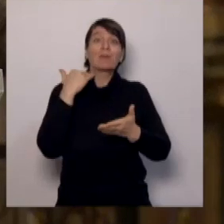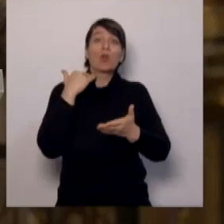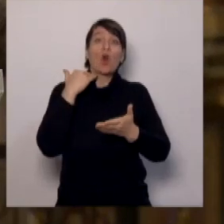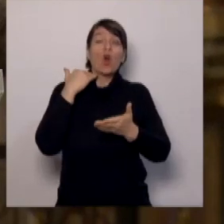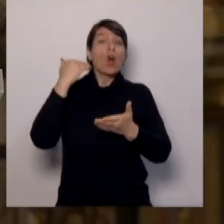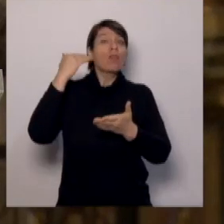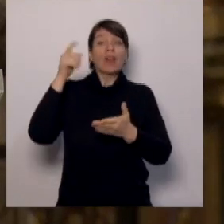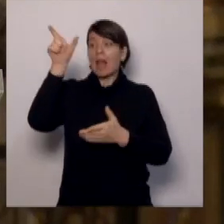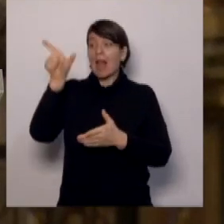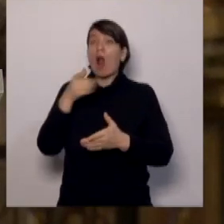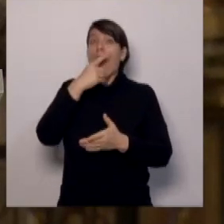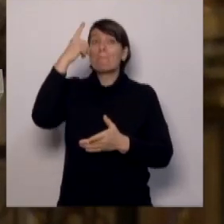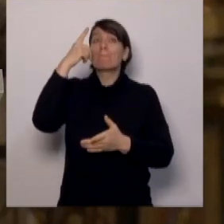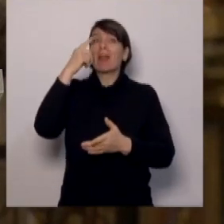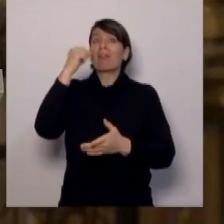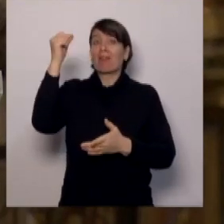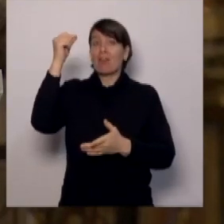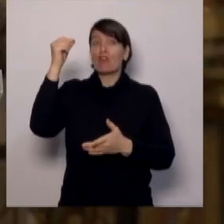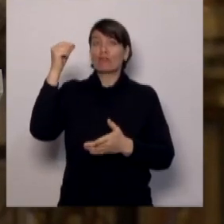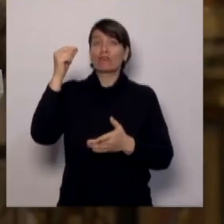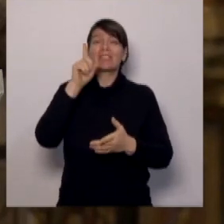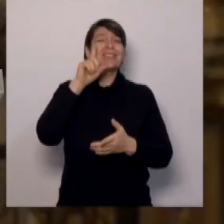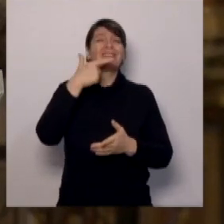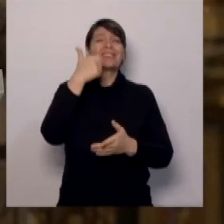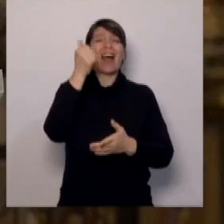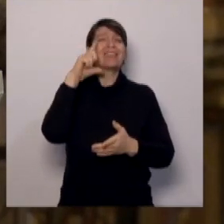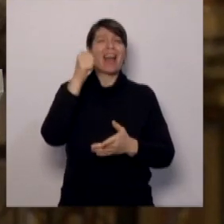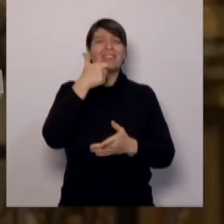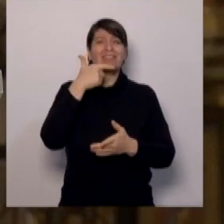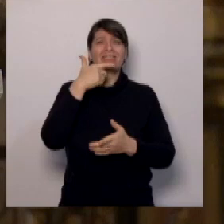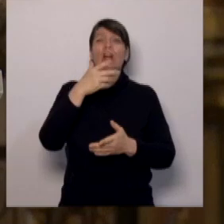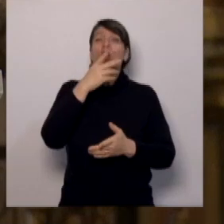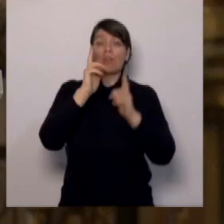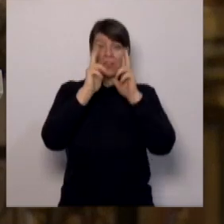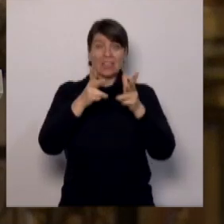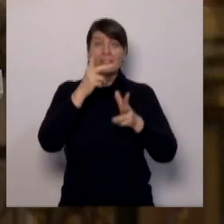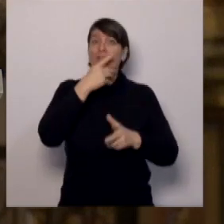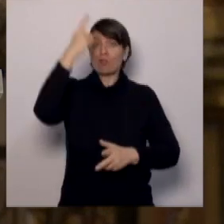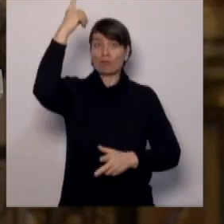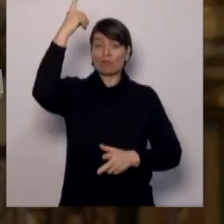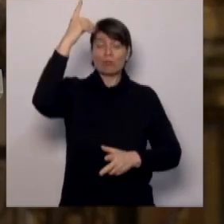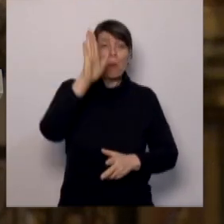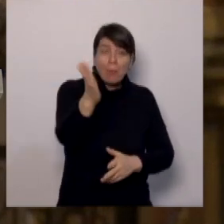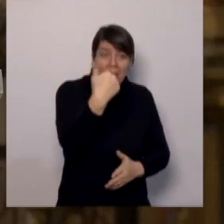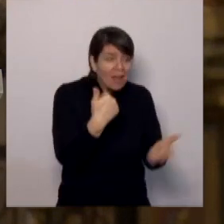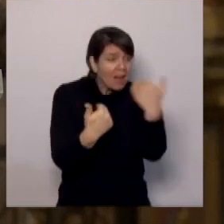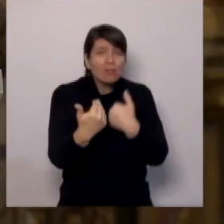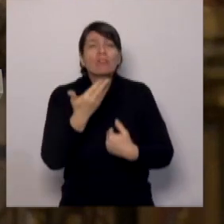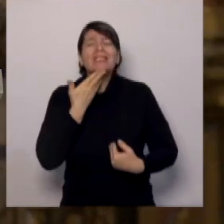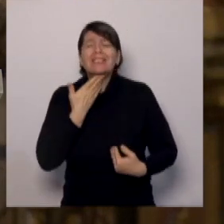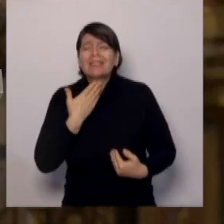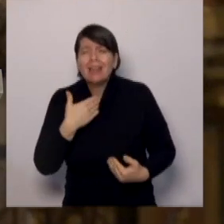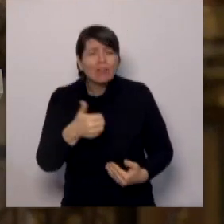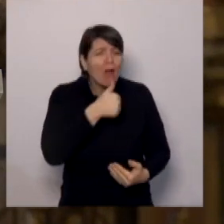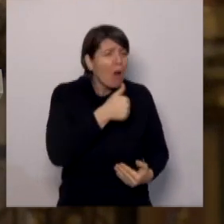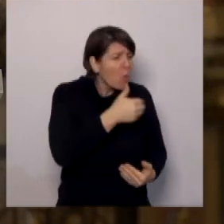Lectura del libro del profeta Isaías. Así habla el Señor: vengan a tomar